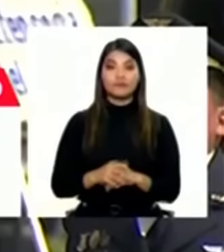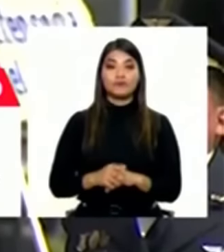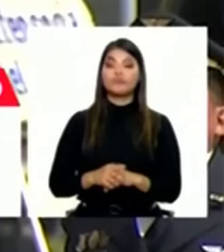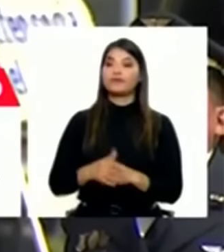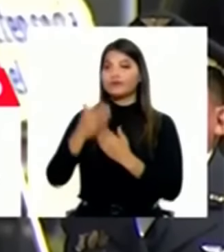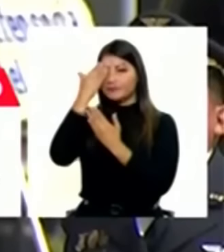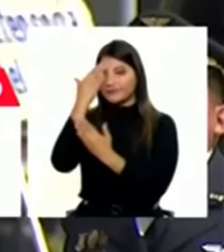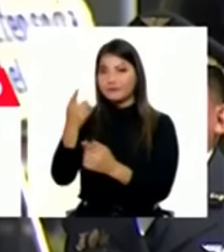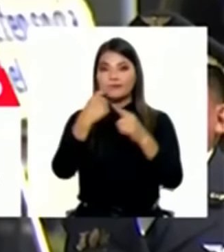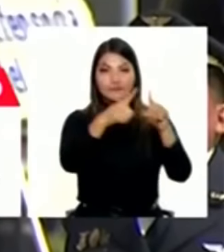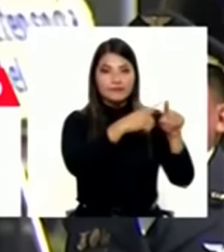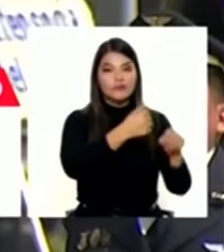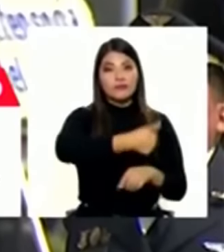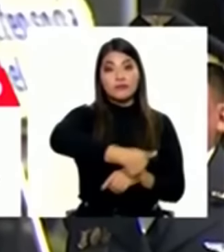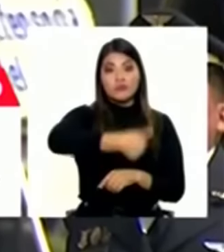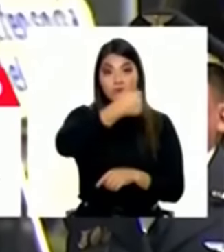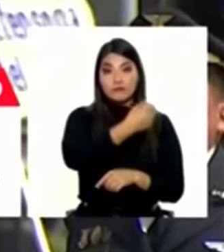dignas autoridades